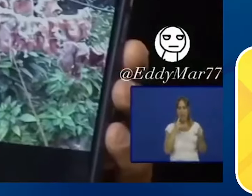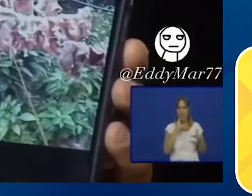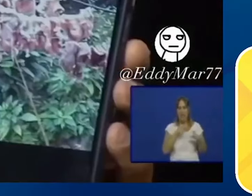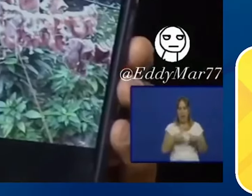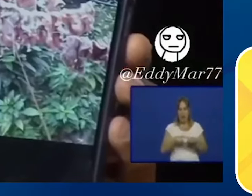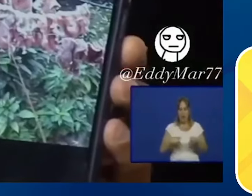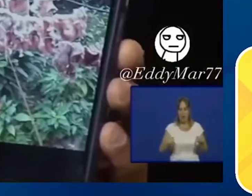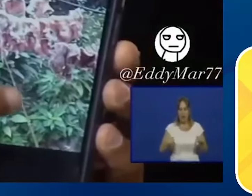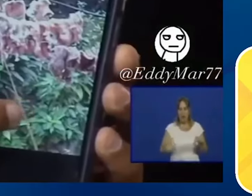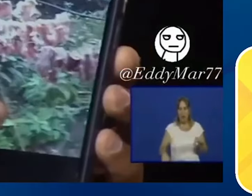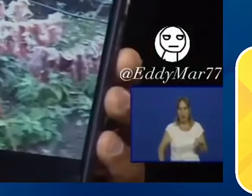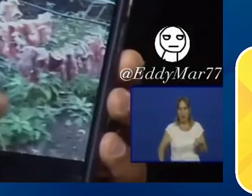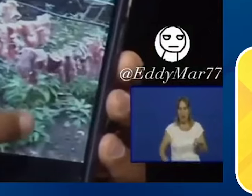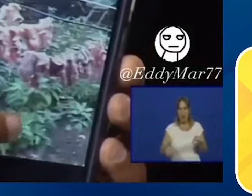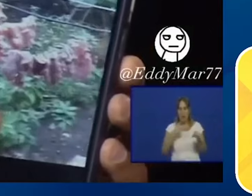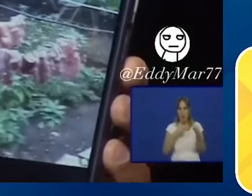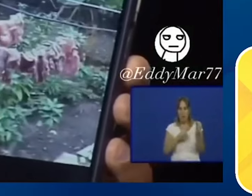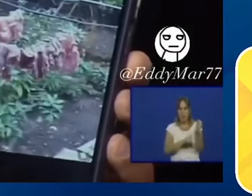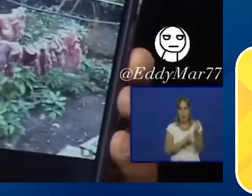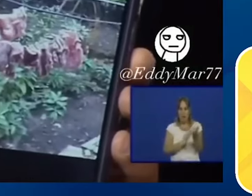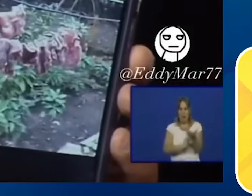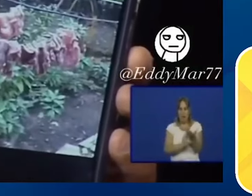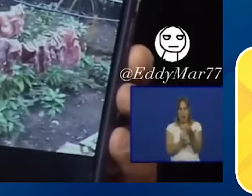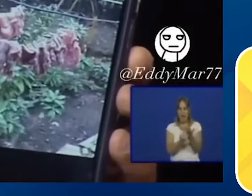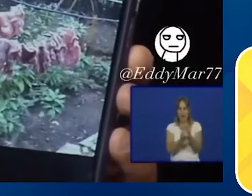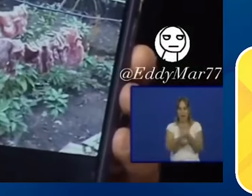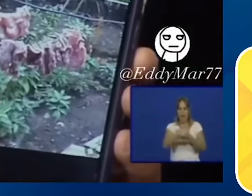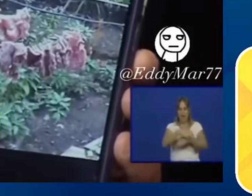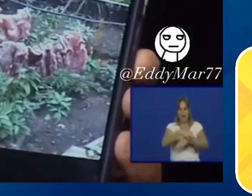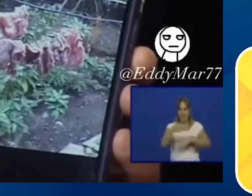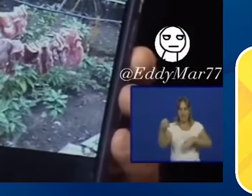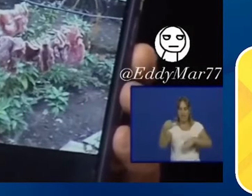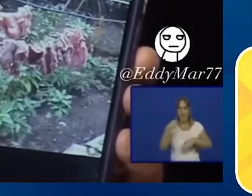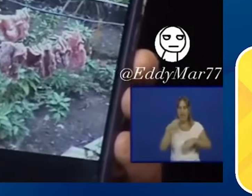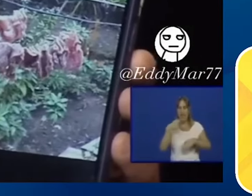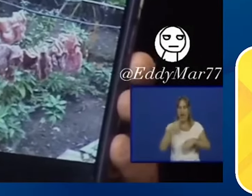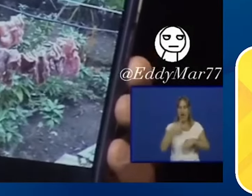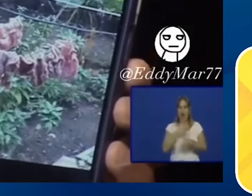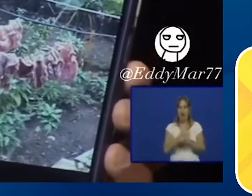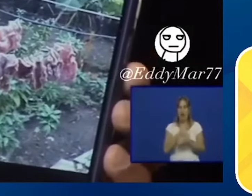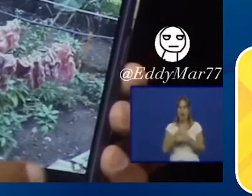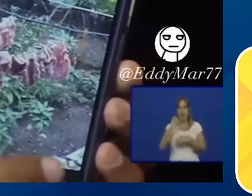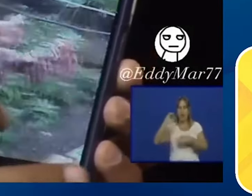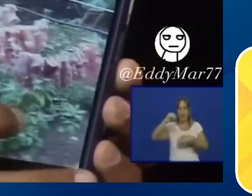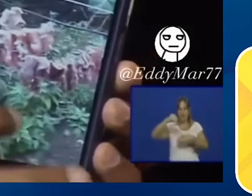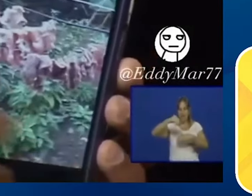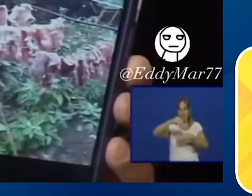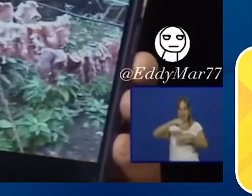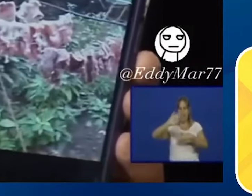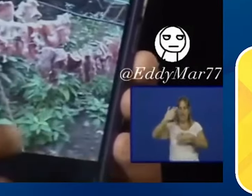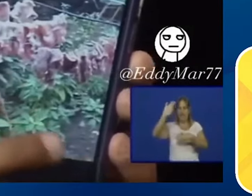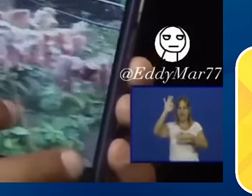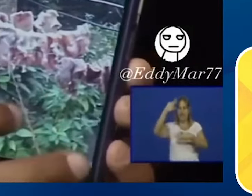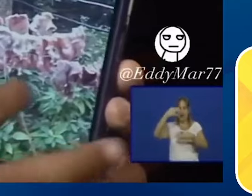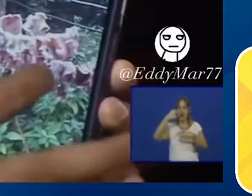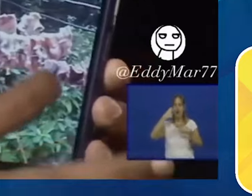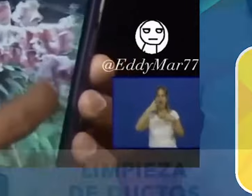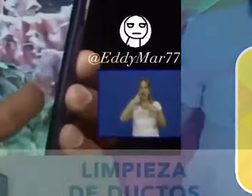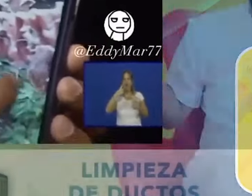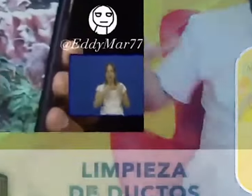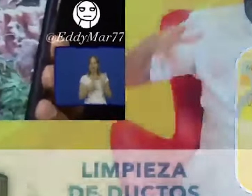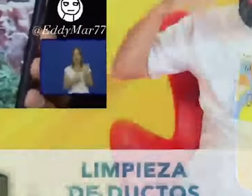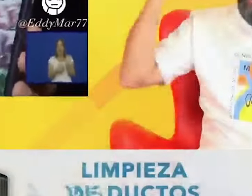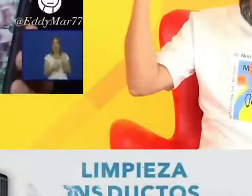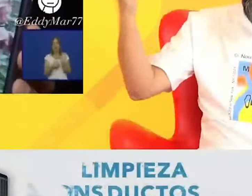En vez de estar este periodista hoy atacado por el problema que hay con la gente en